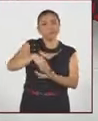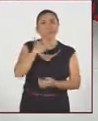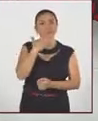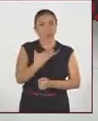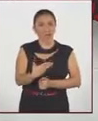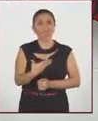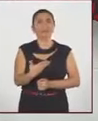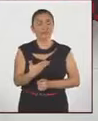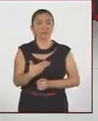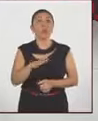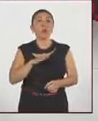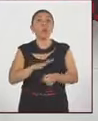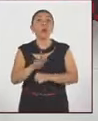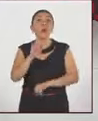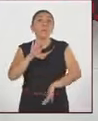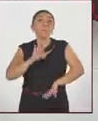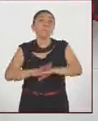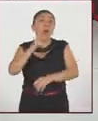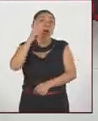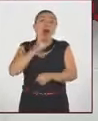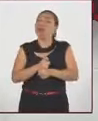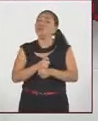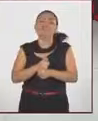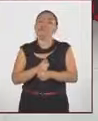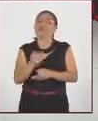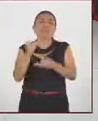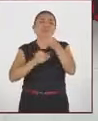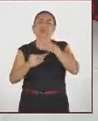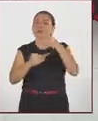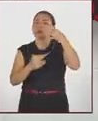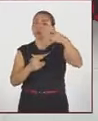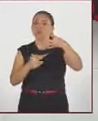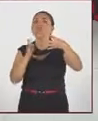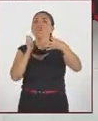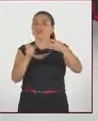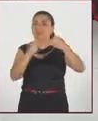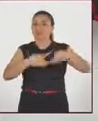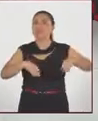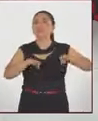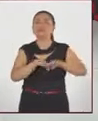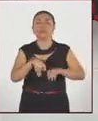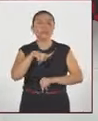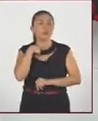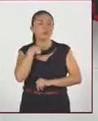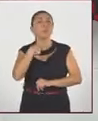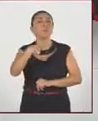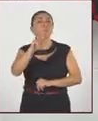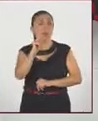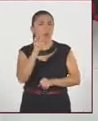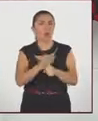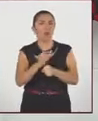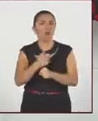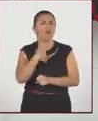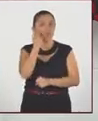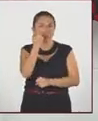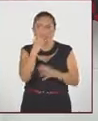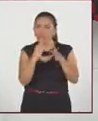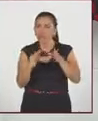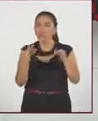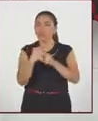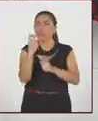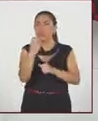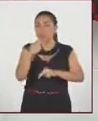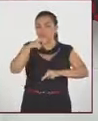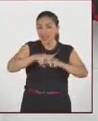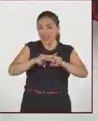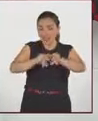no hay una peor. Sí, todas tienen una parte importante, pero a mí sí me gustaría hacer mucha énfasis en la posición